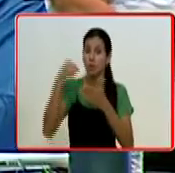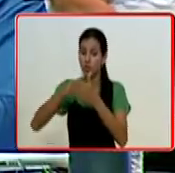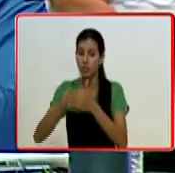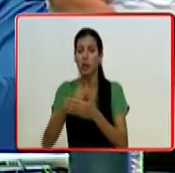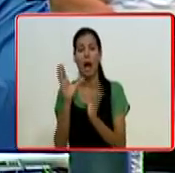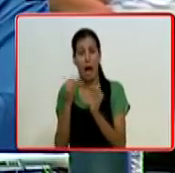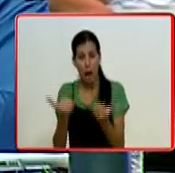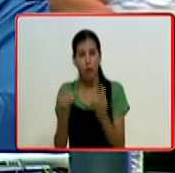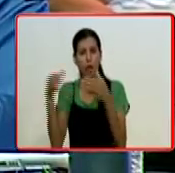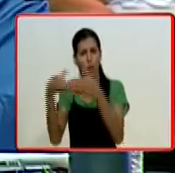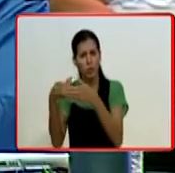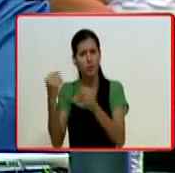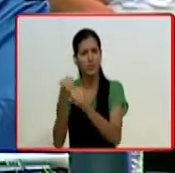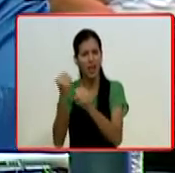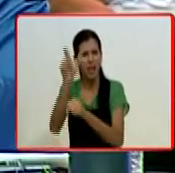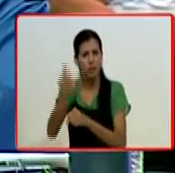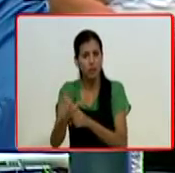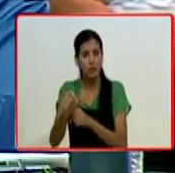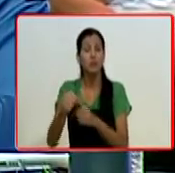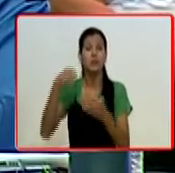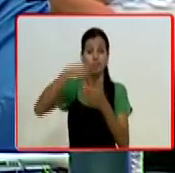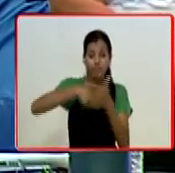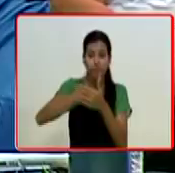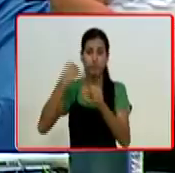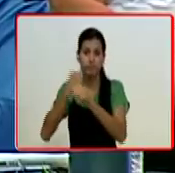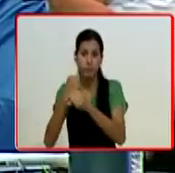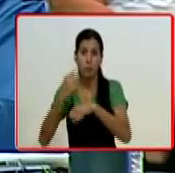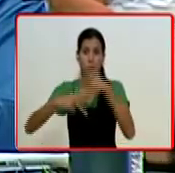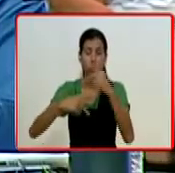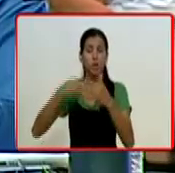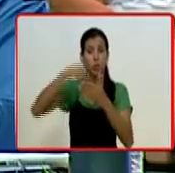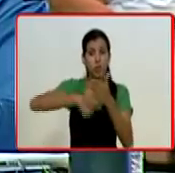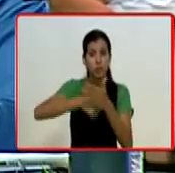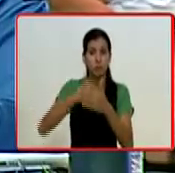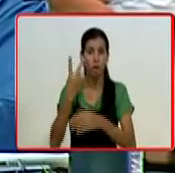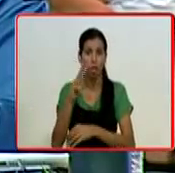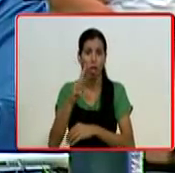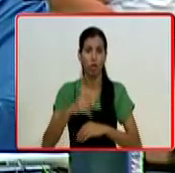clase obrera, trabajar y luchar, producir y luchar.